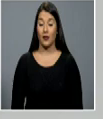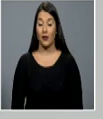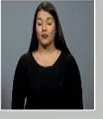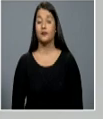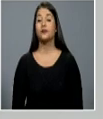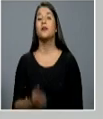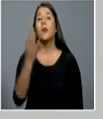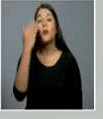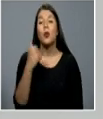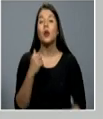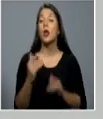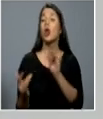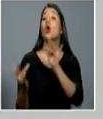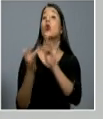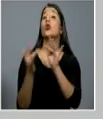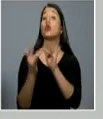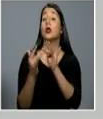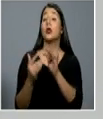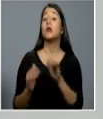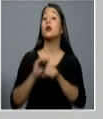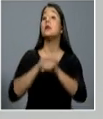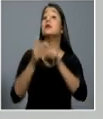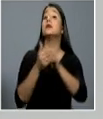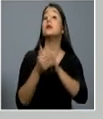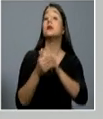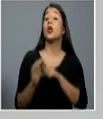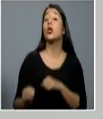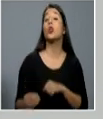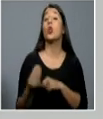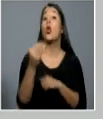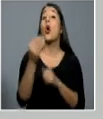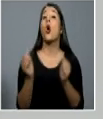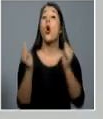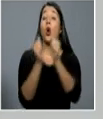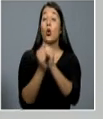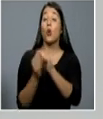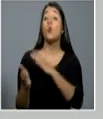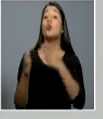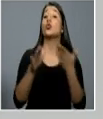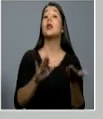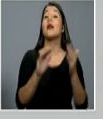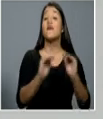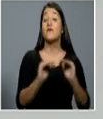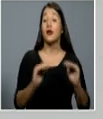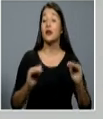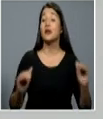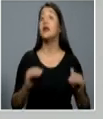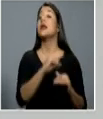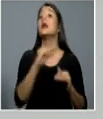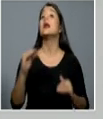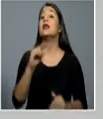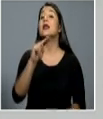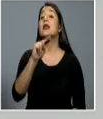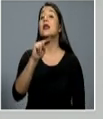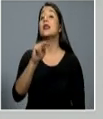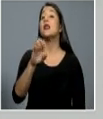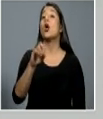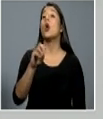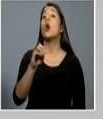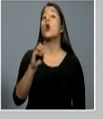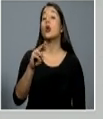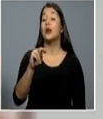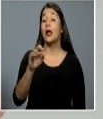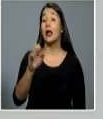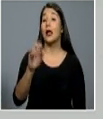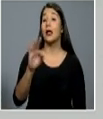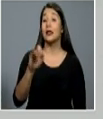¿Por qué está conectado el embarazo adolescente con mortalidad infantil y neonatal? Tiene que ver con el